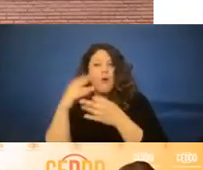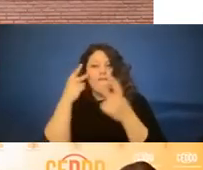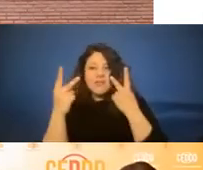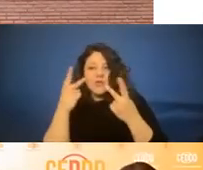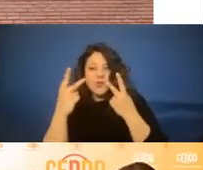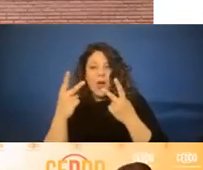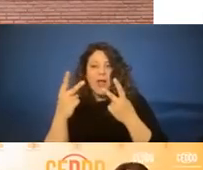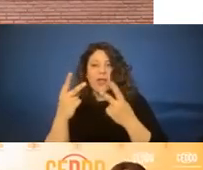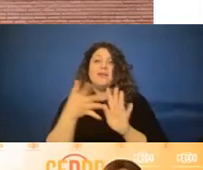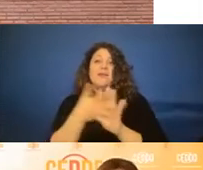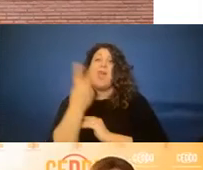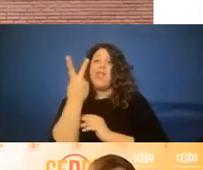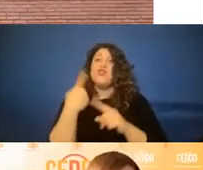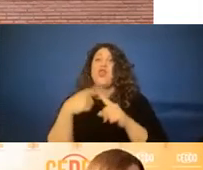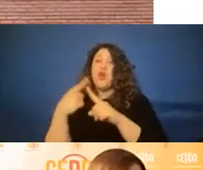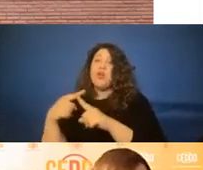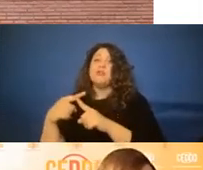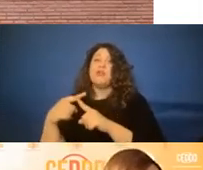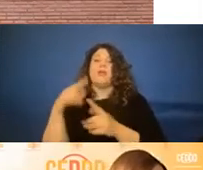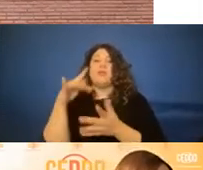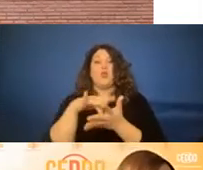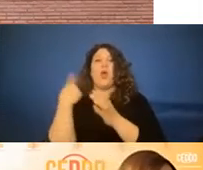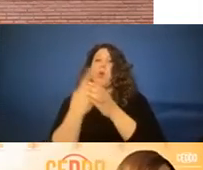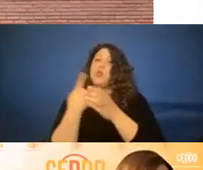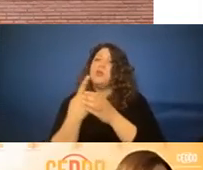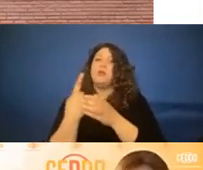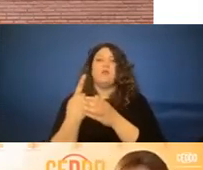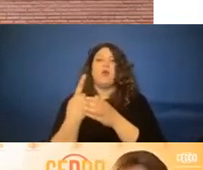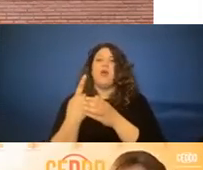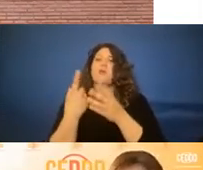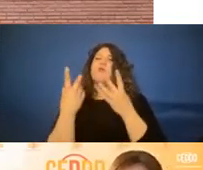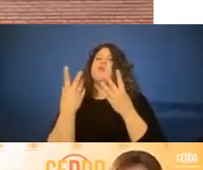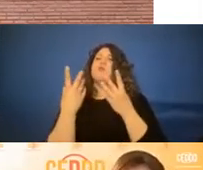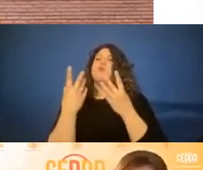dos aspectos que en el espectro del autismo están súper